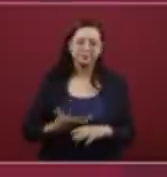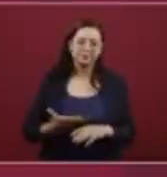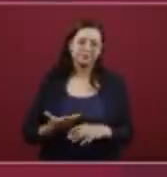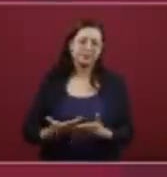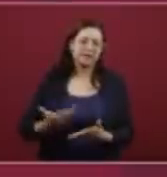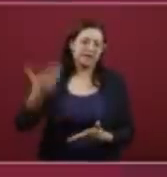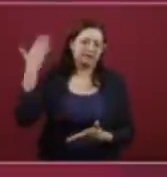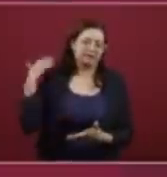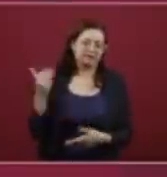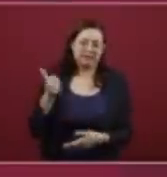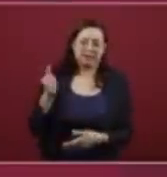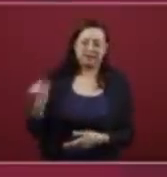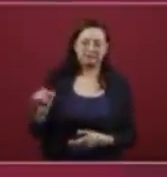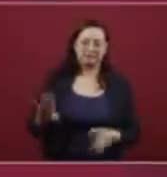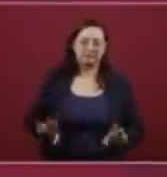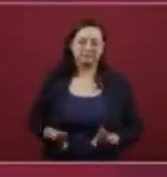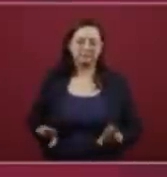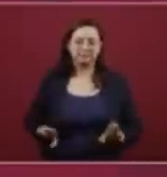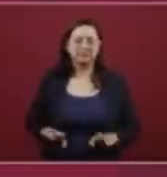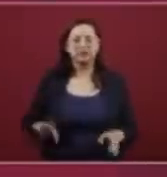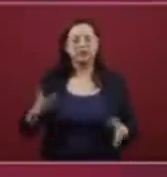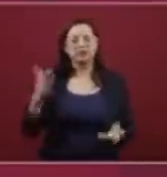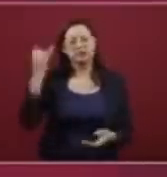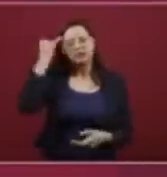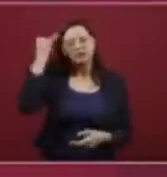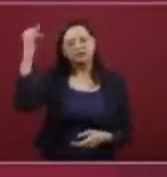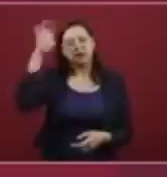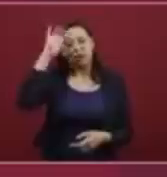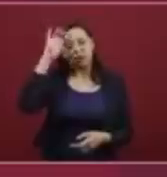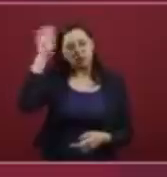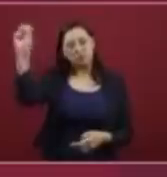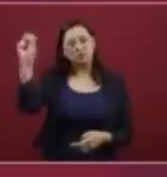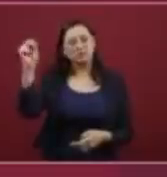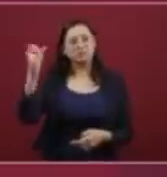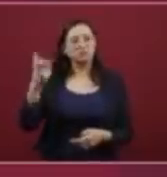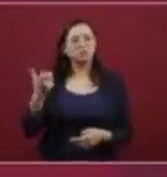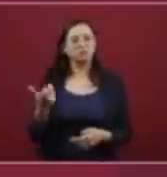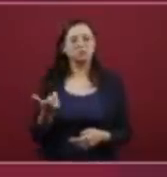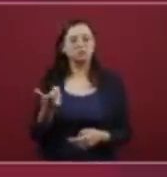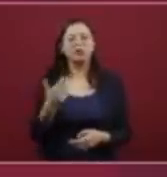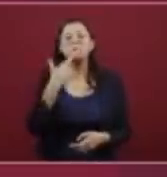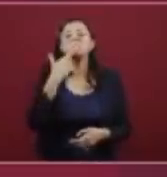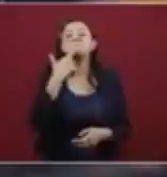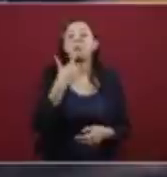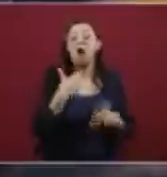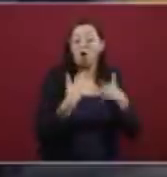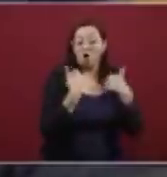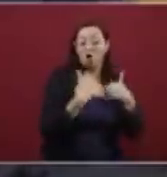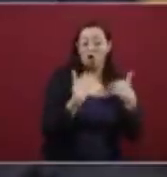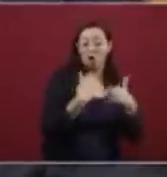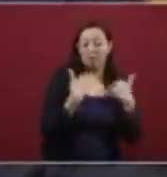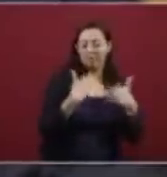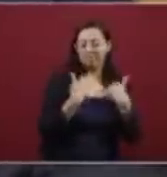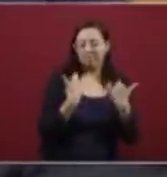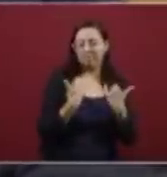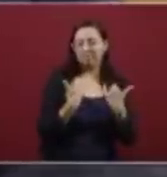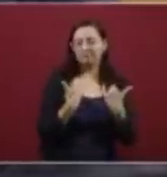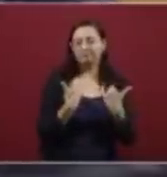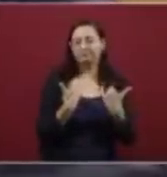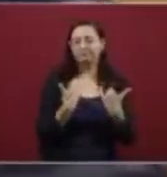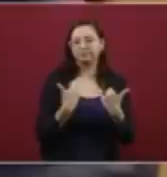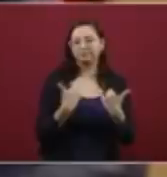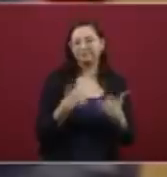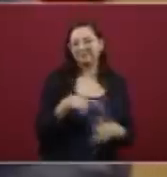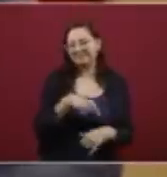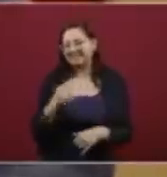Anteriormente había esa concepción de que era mejor contratar a los jóvenes que